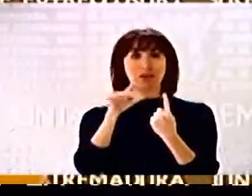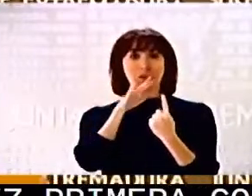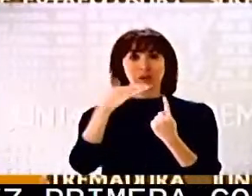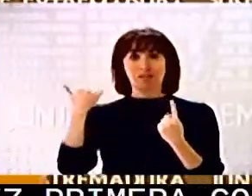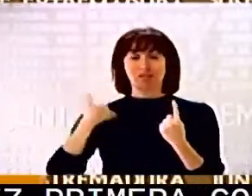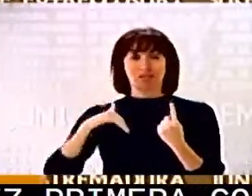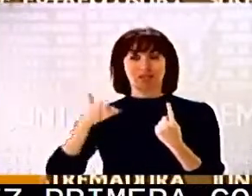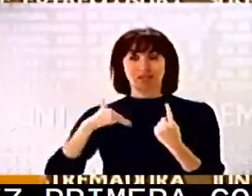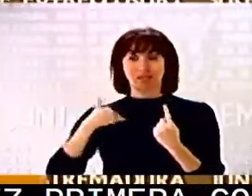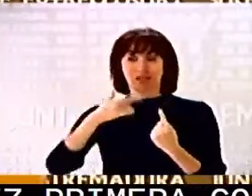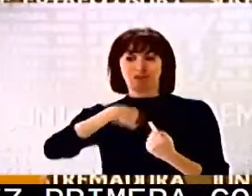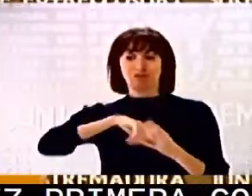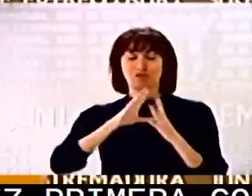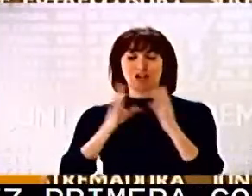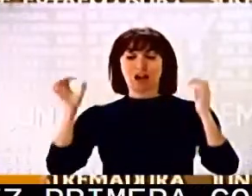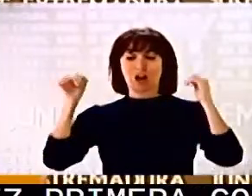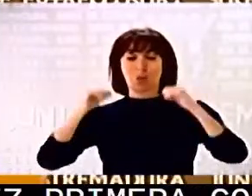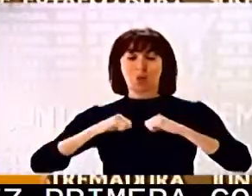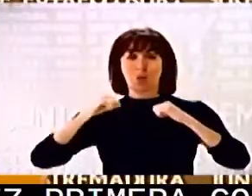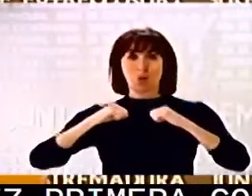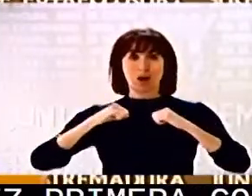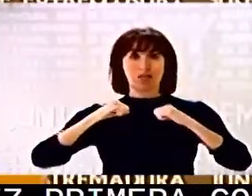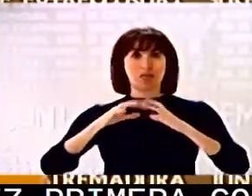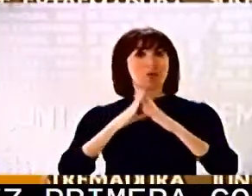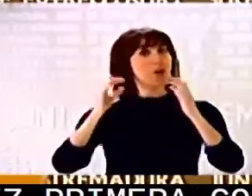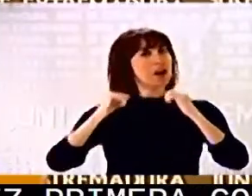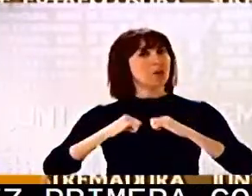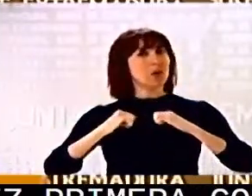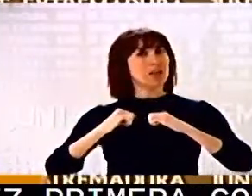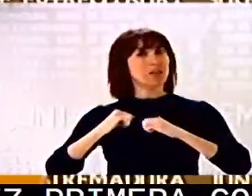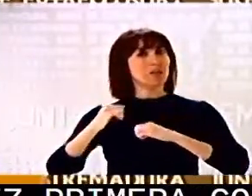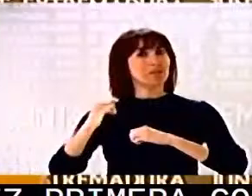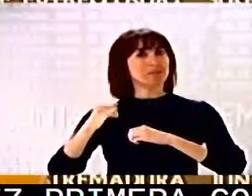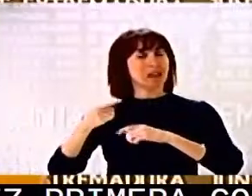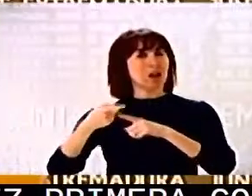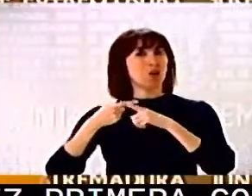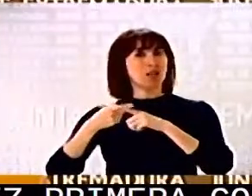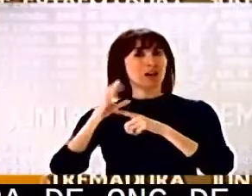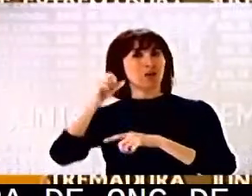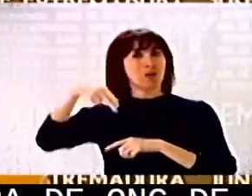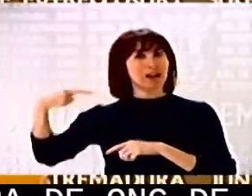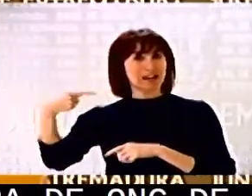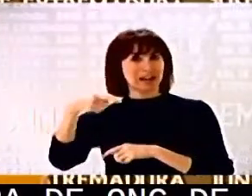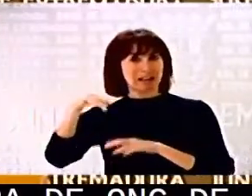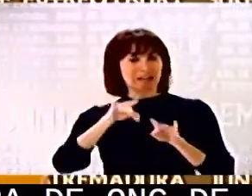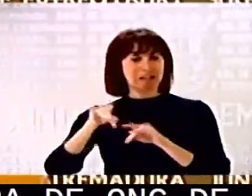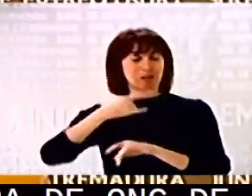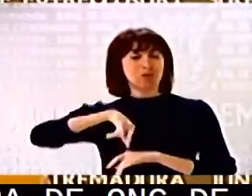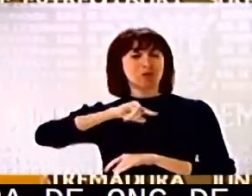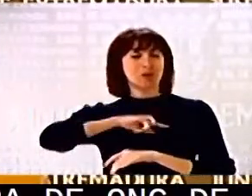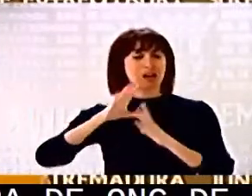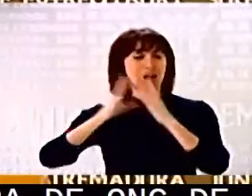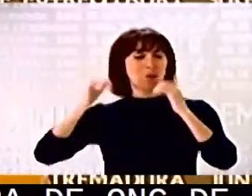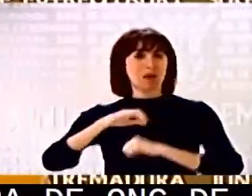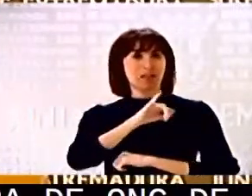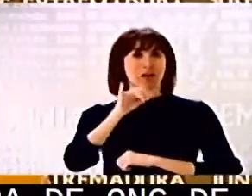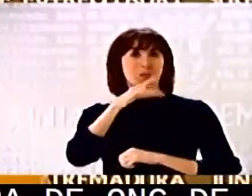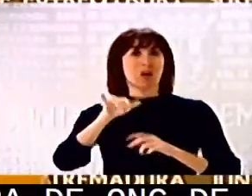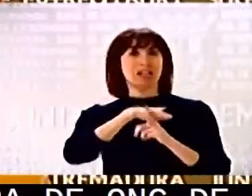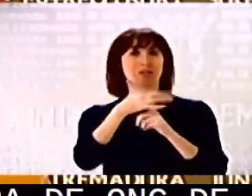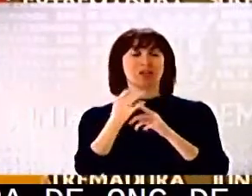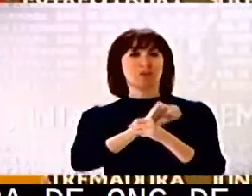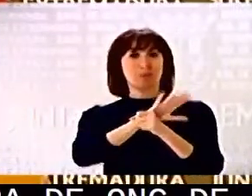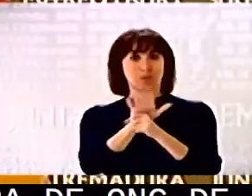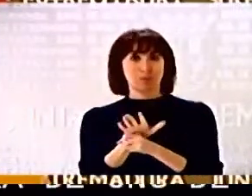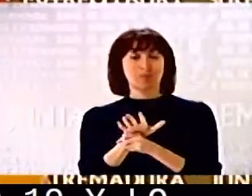así pudimos acordar con la coordinadora de ONG de nuestra región, dada la situación COVID-19 y